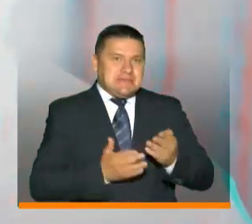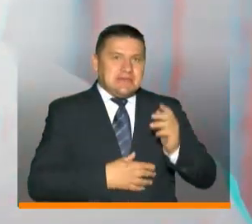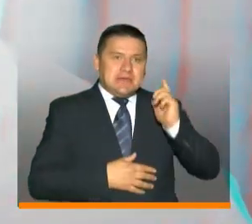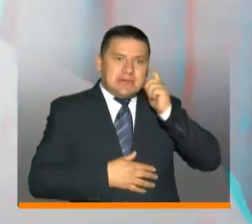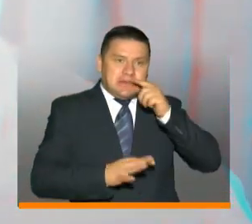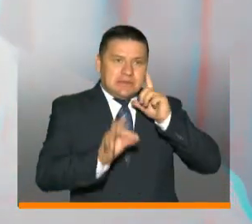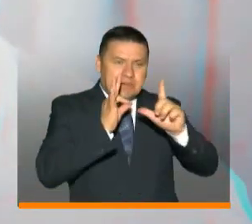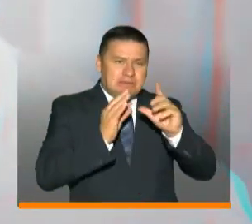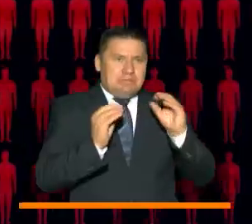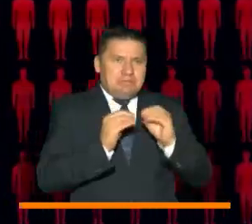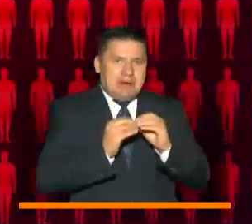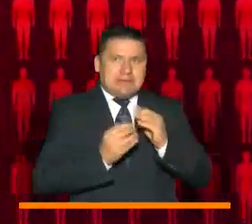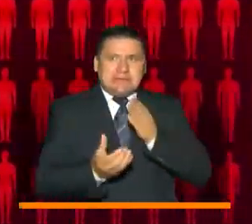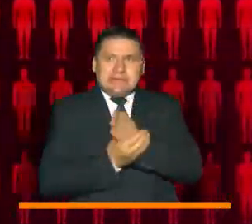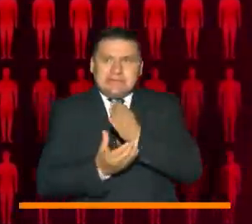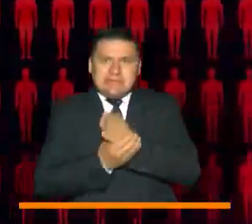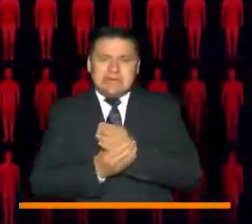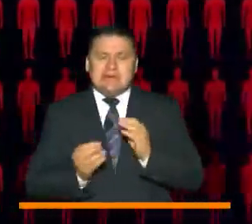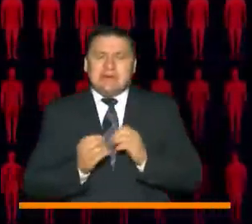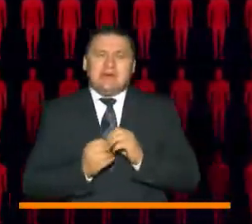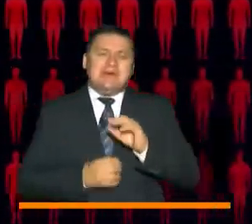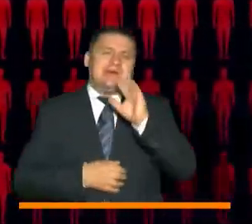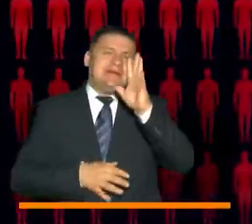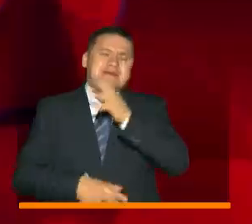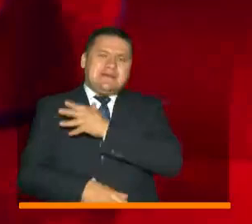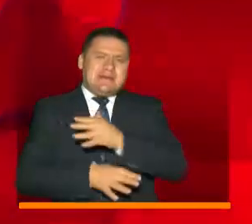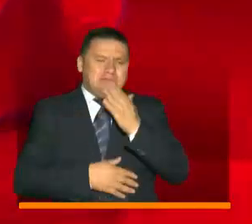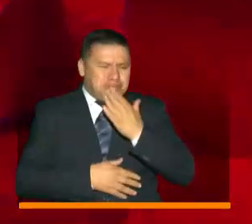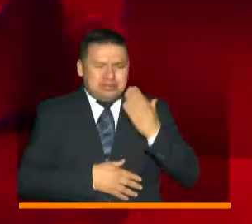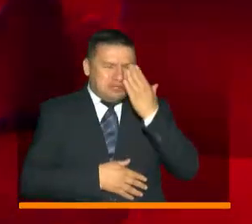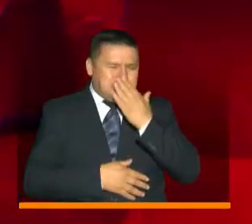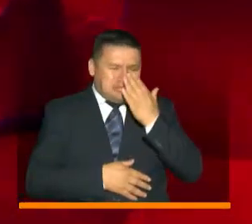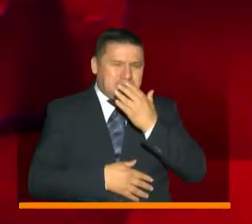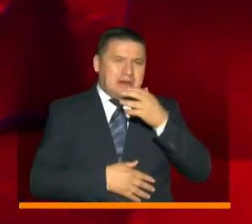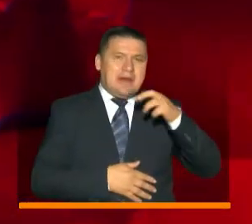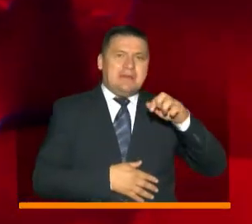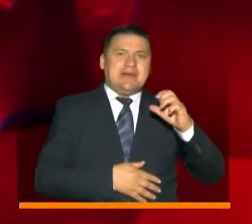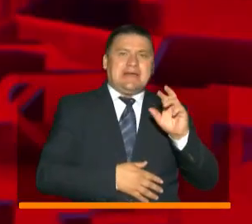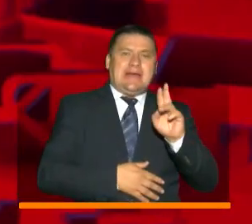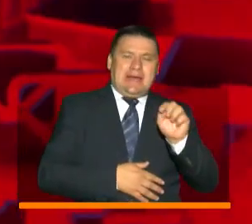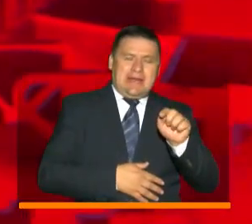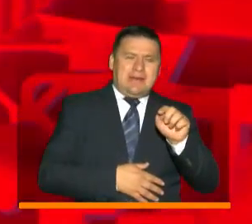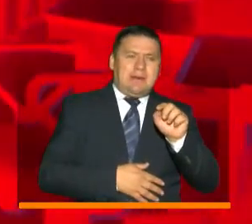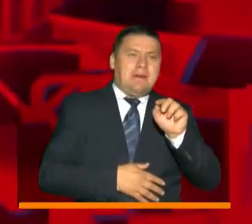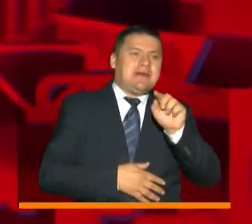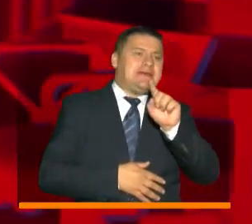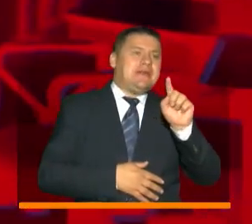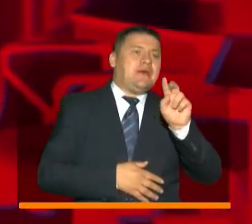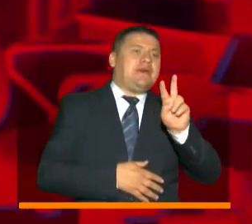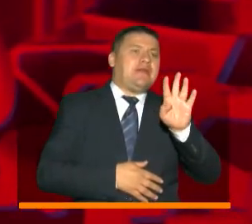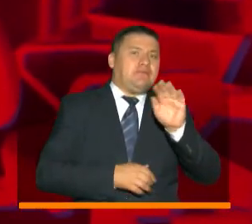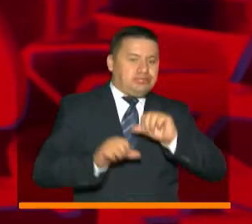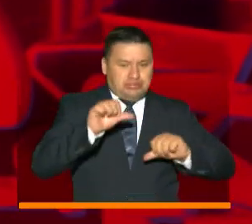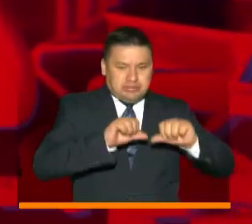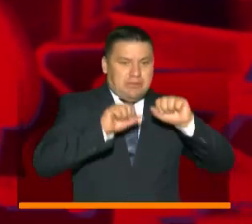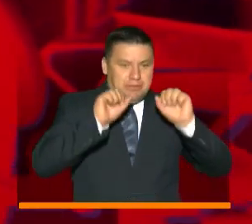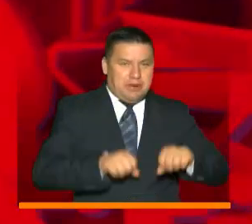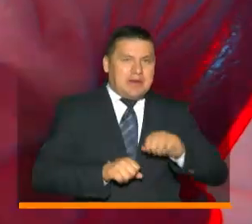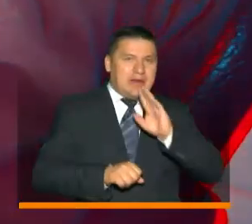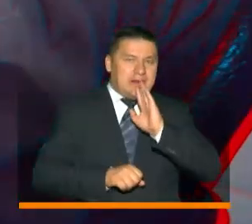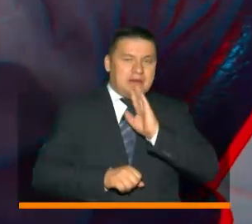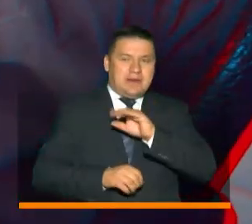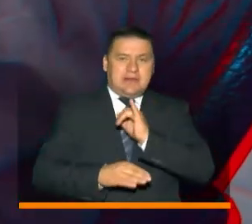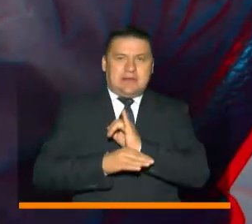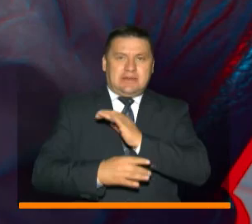telesalud y atención domiciliaria. Más de 5 millones de pruebas PCR y 144 laboratorios avalados por el